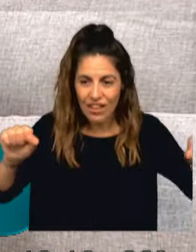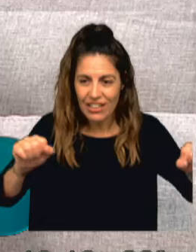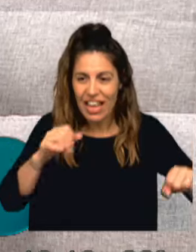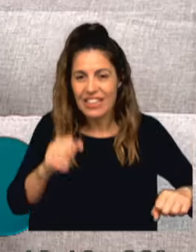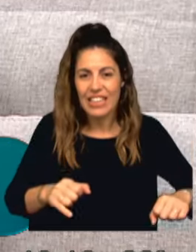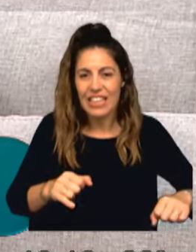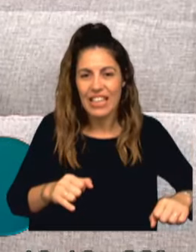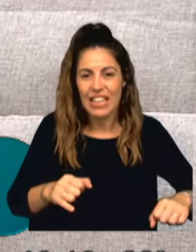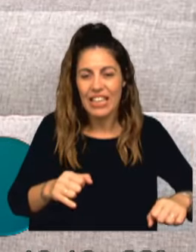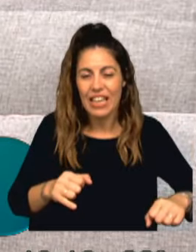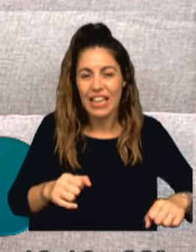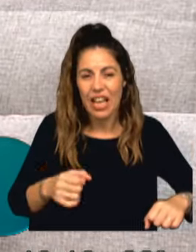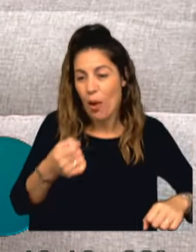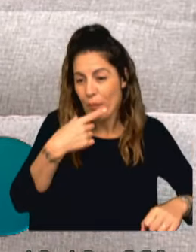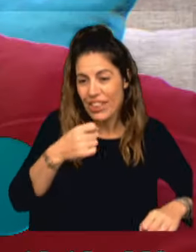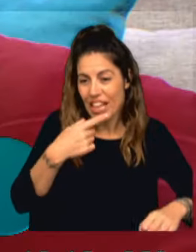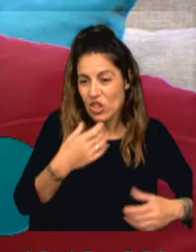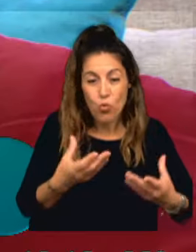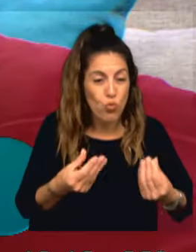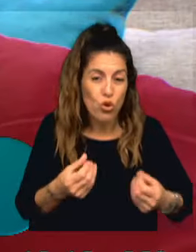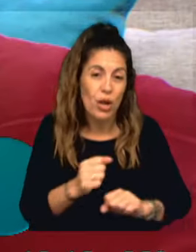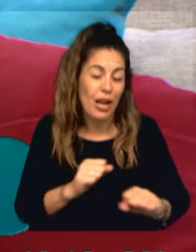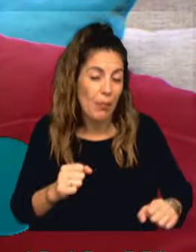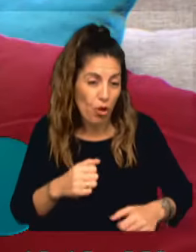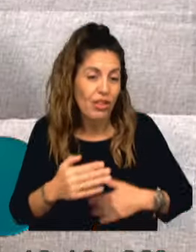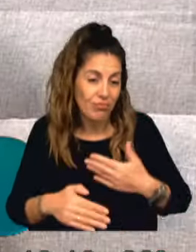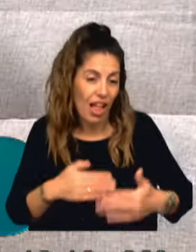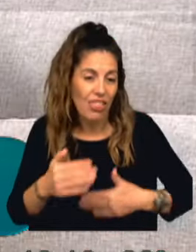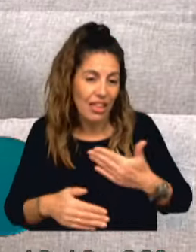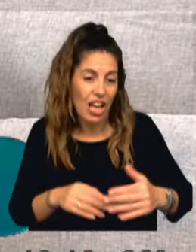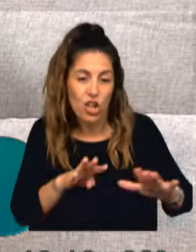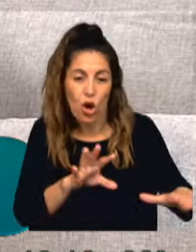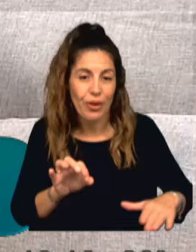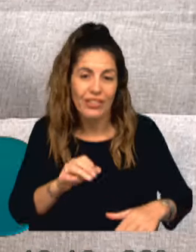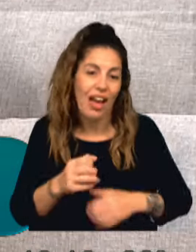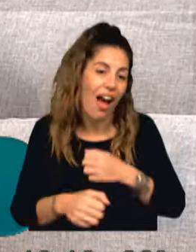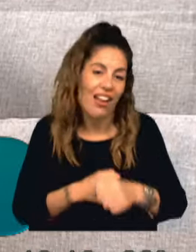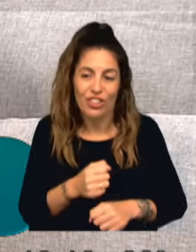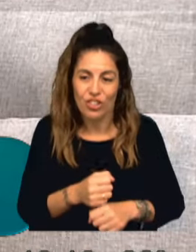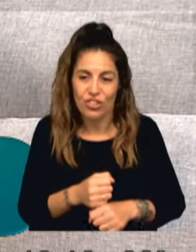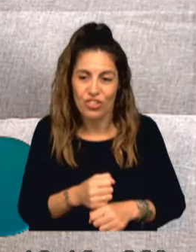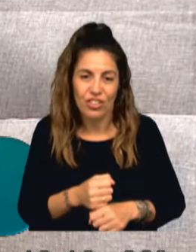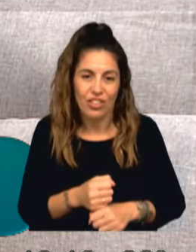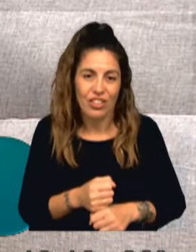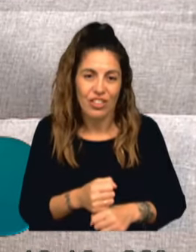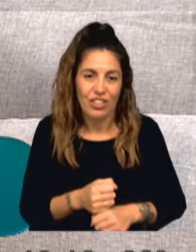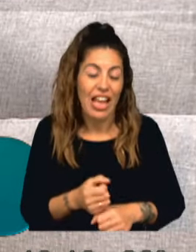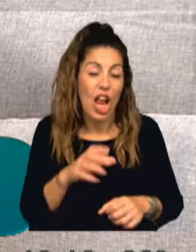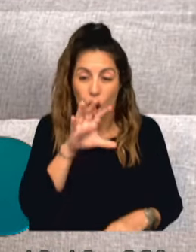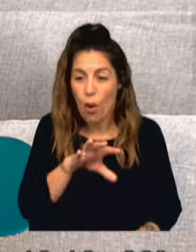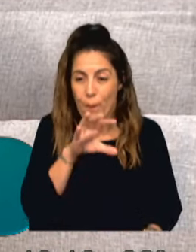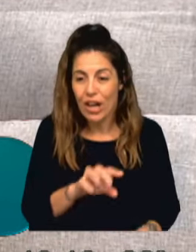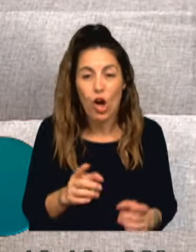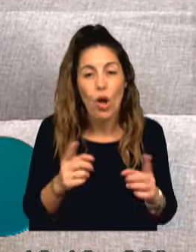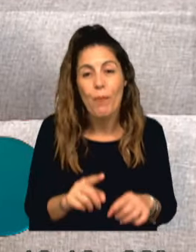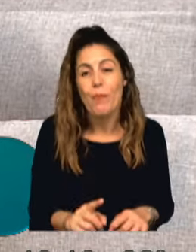incurrir por un montón de medicaciones para poder llevar adelante sus 90 y pico de vida años de vida en los perros lo primero